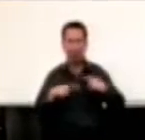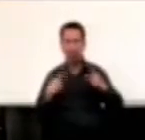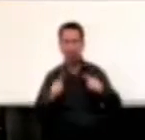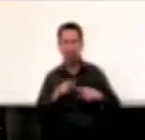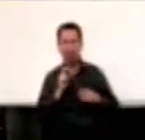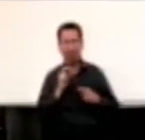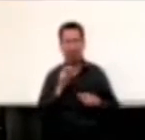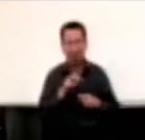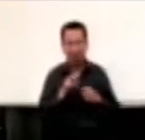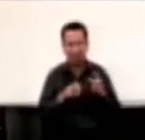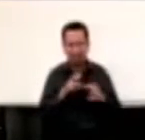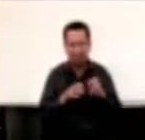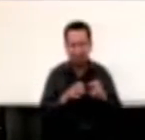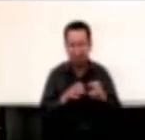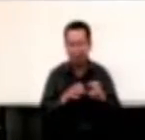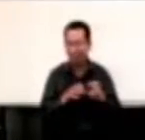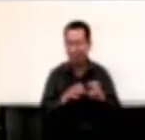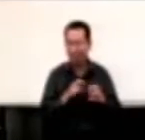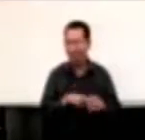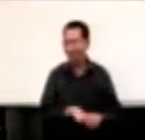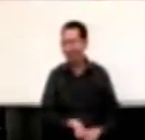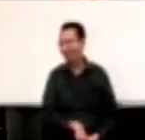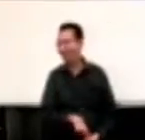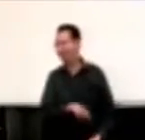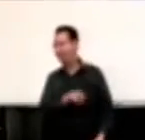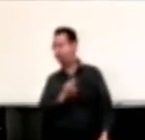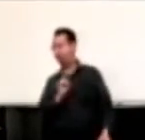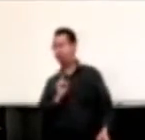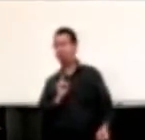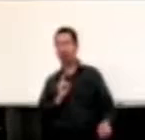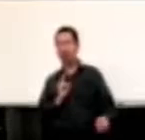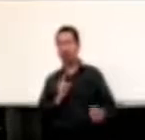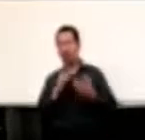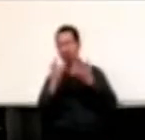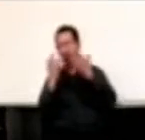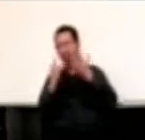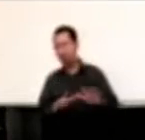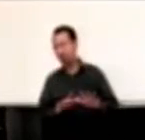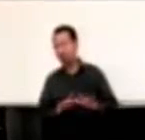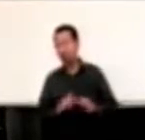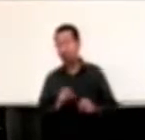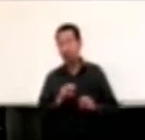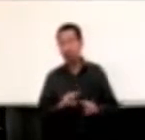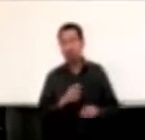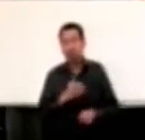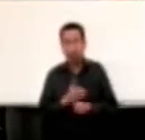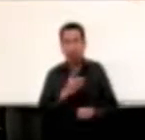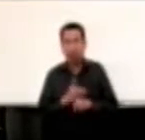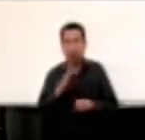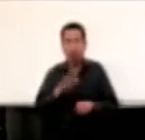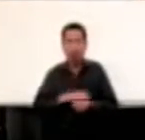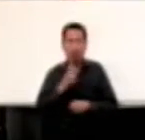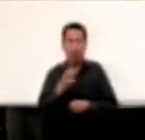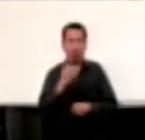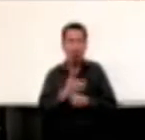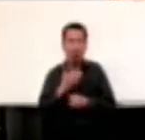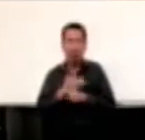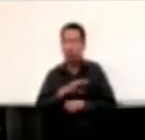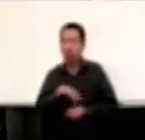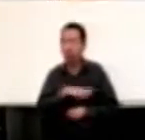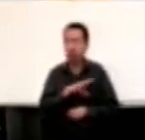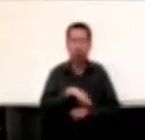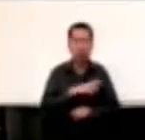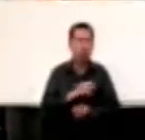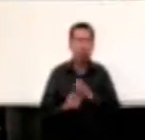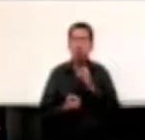de alguna forma, creo que el texto nos obliga a reflexionar la necesidad de no vernos como si fuéramos